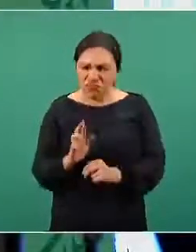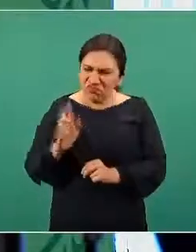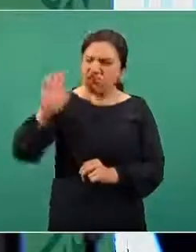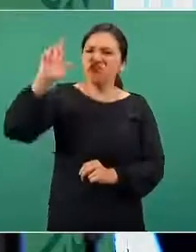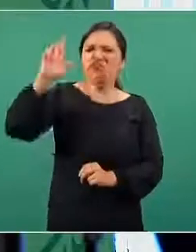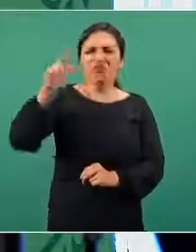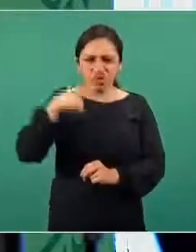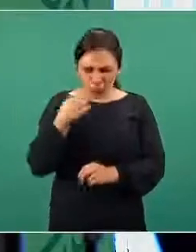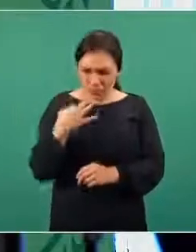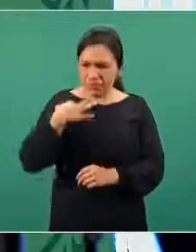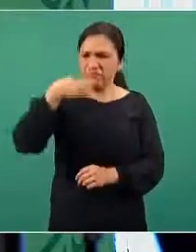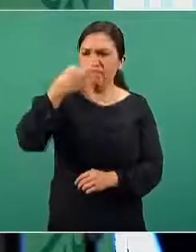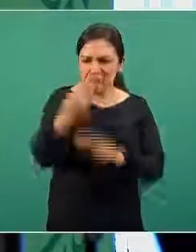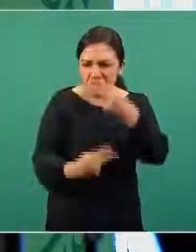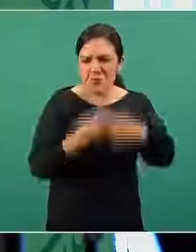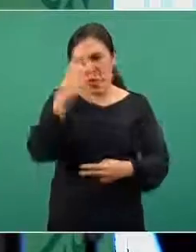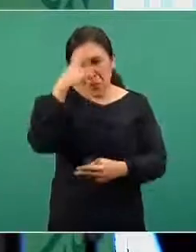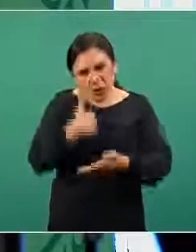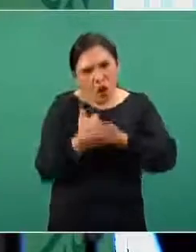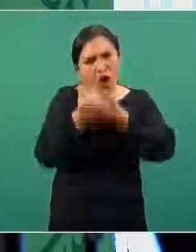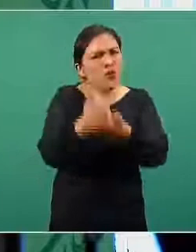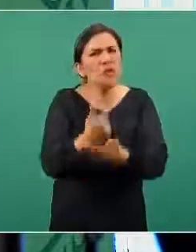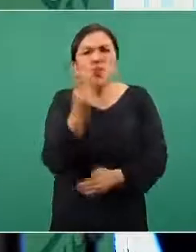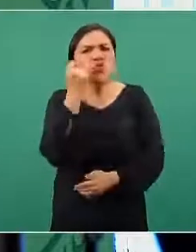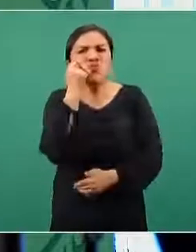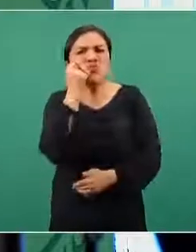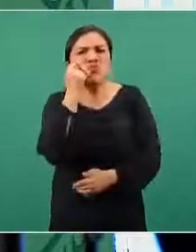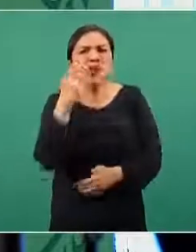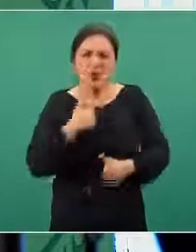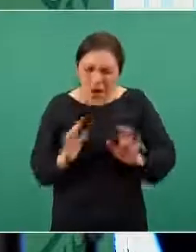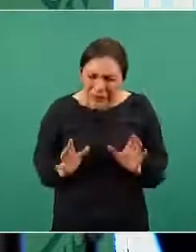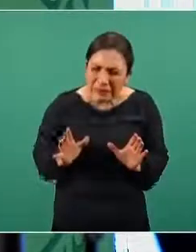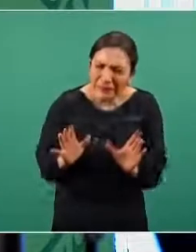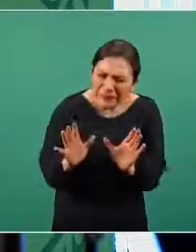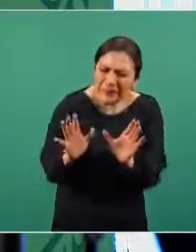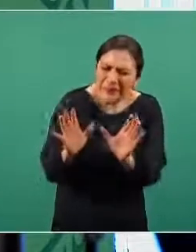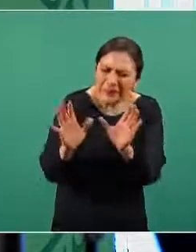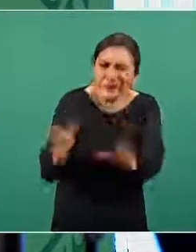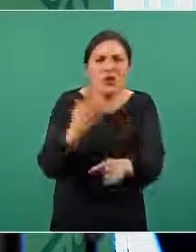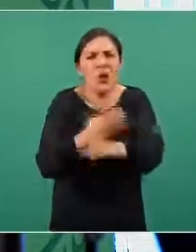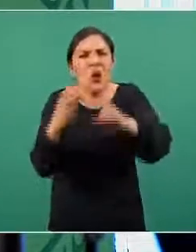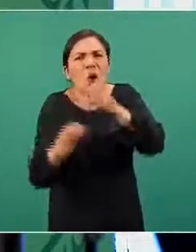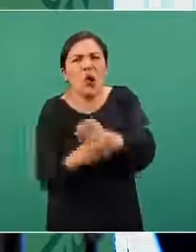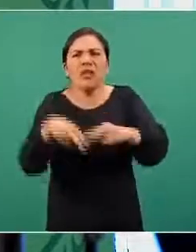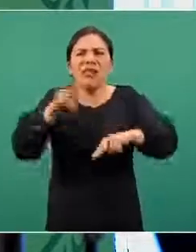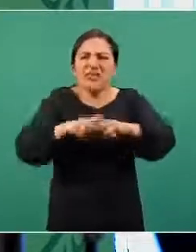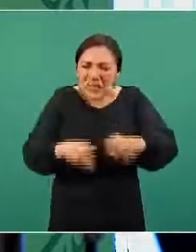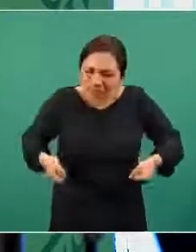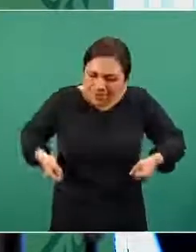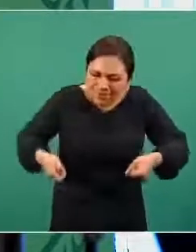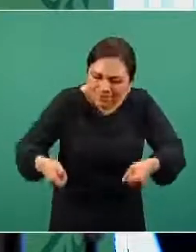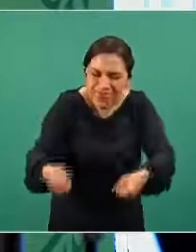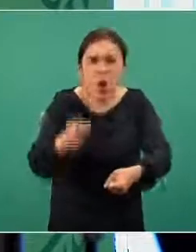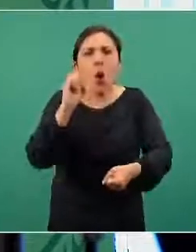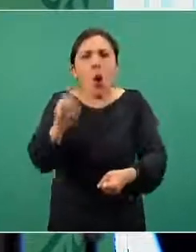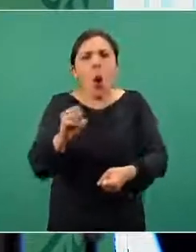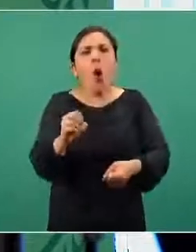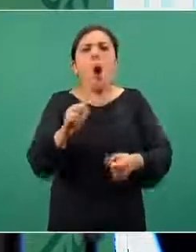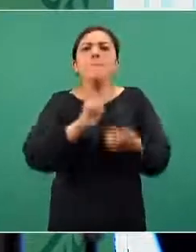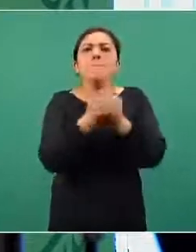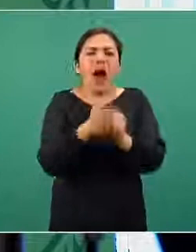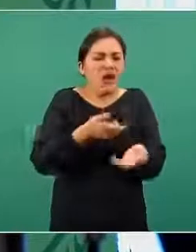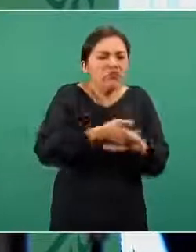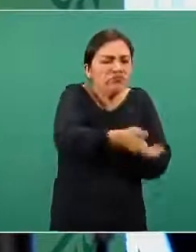mano, aquí estamos, para ir a ayudar, aunque sea empujar la silla de ruedas de los pacientes o repartir el